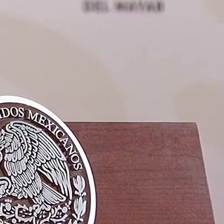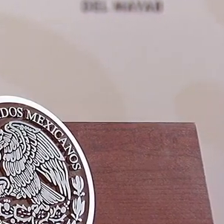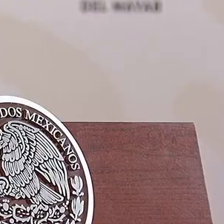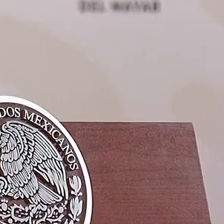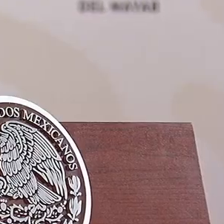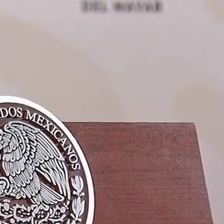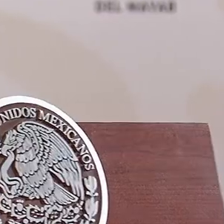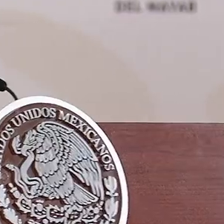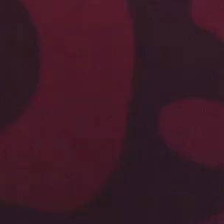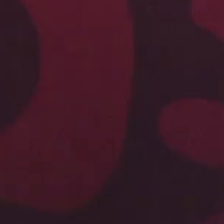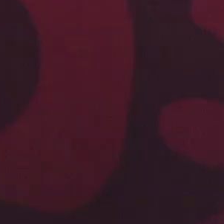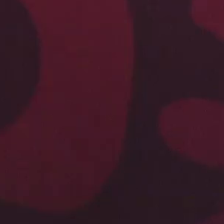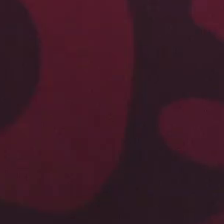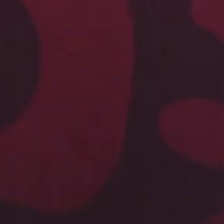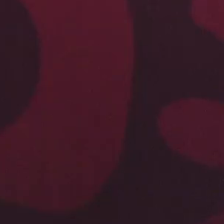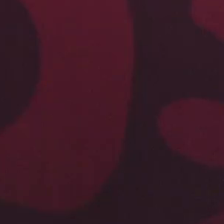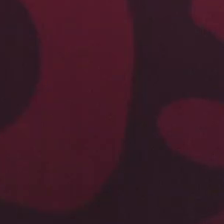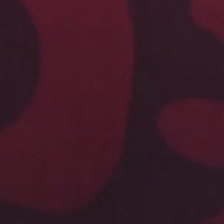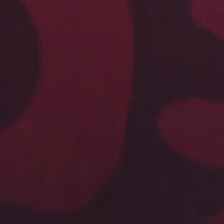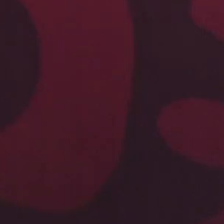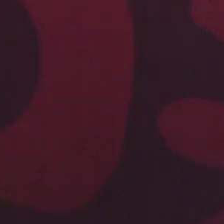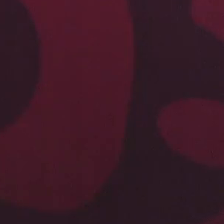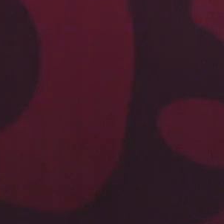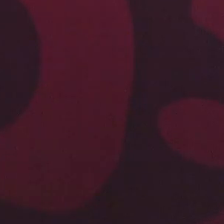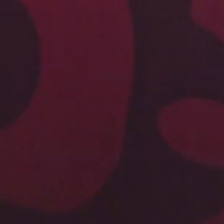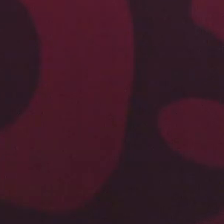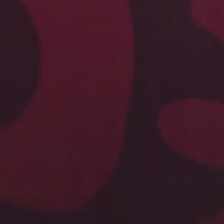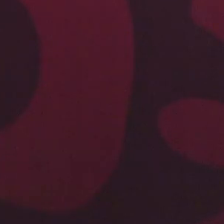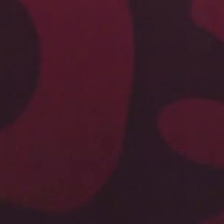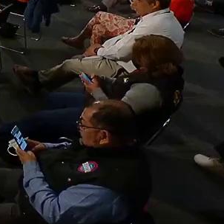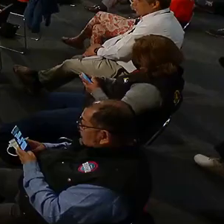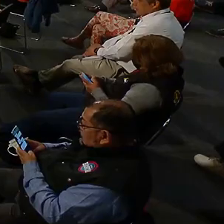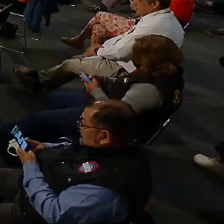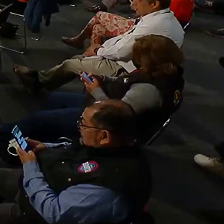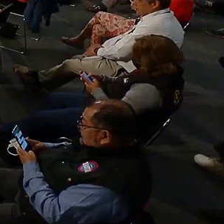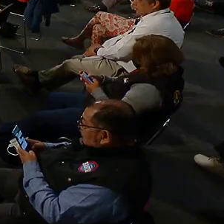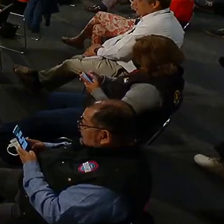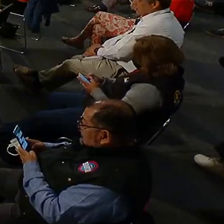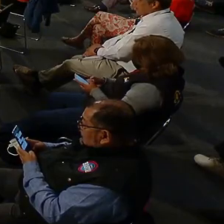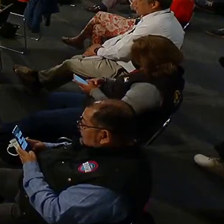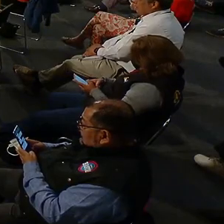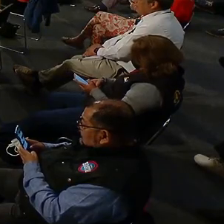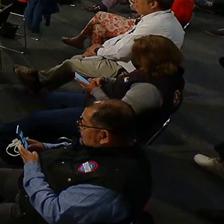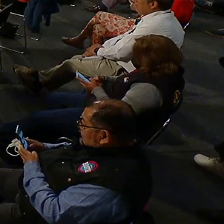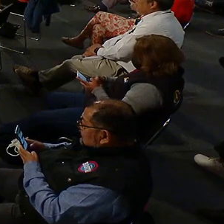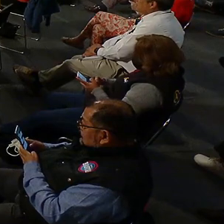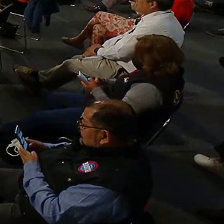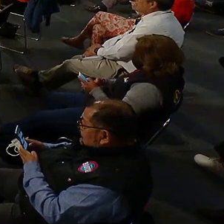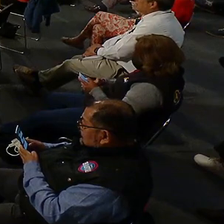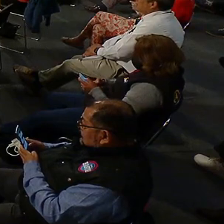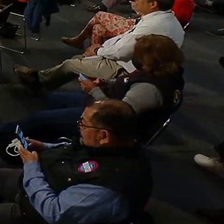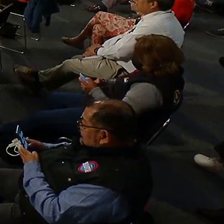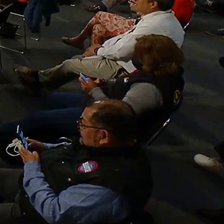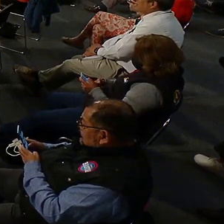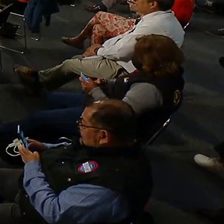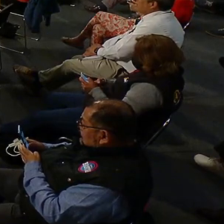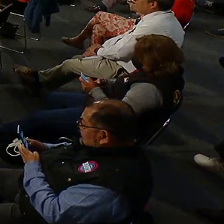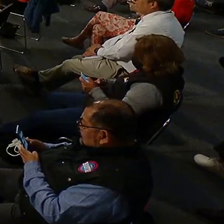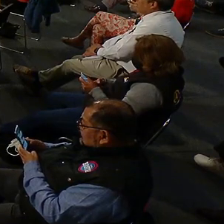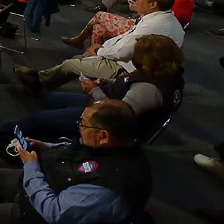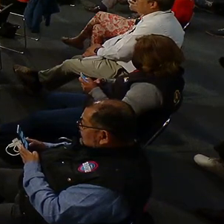Hay quienes me dicen no me pierdo una, todavía hace